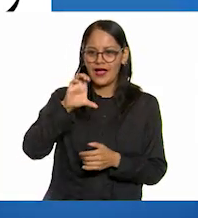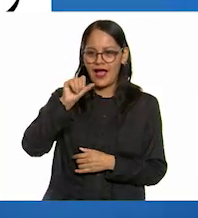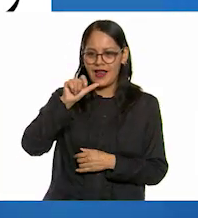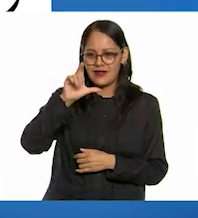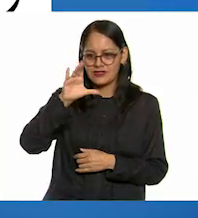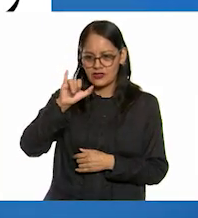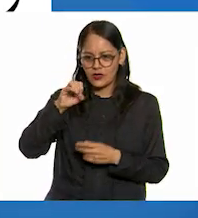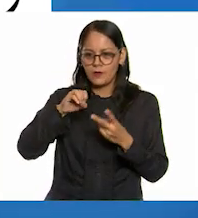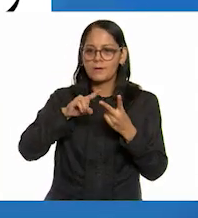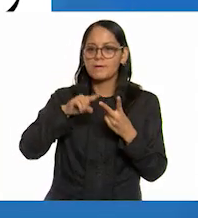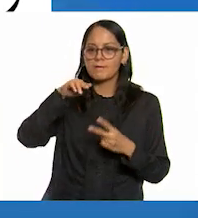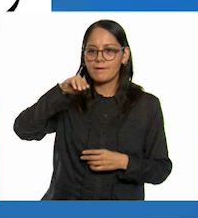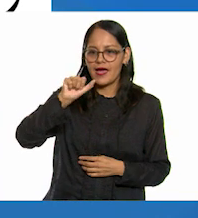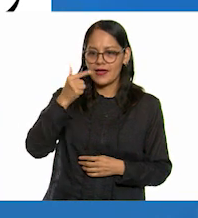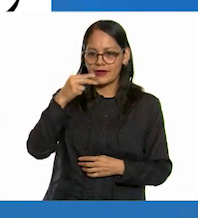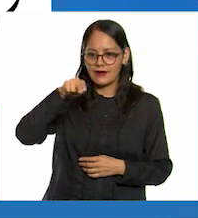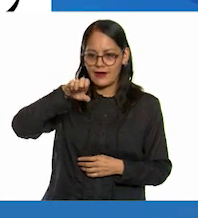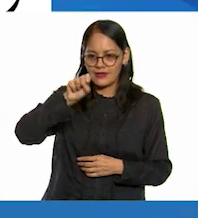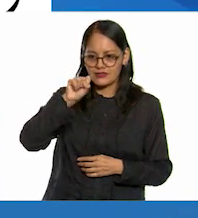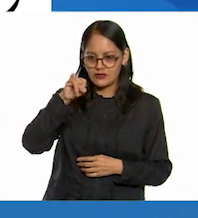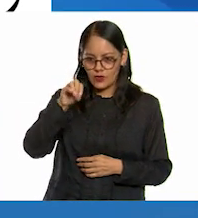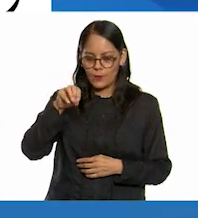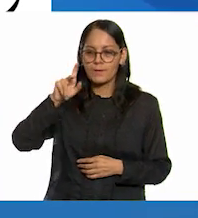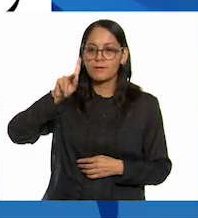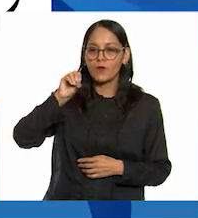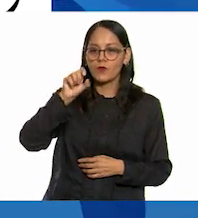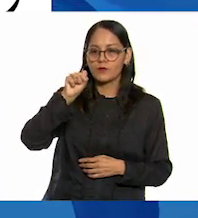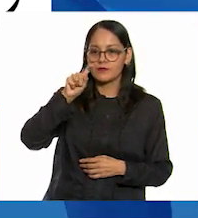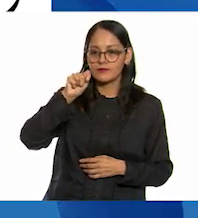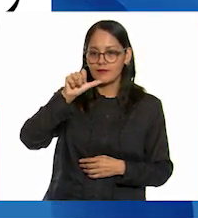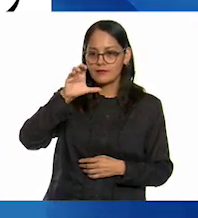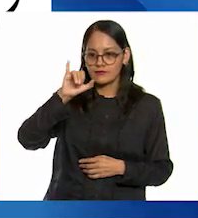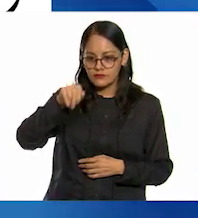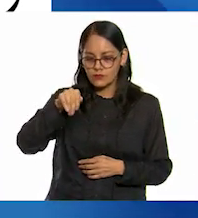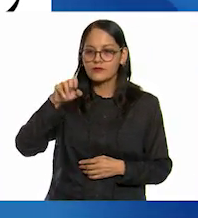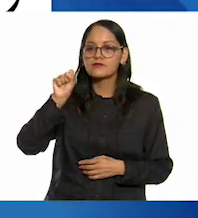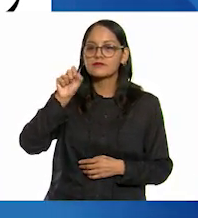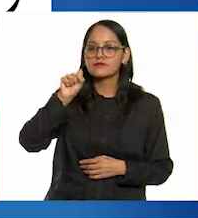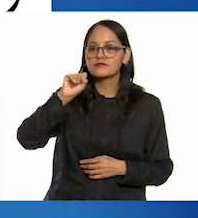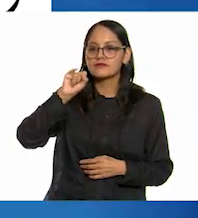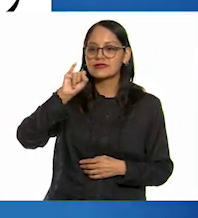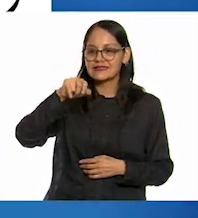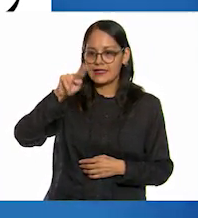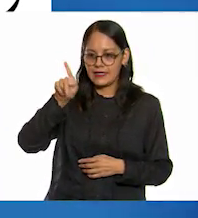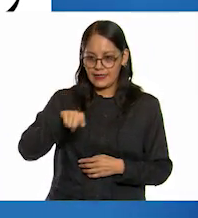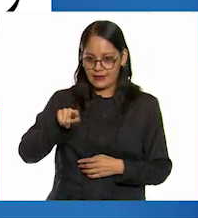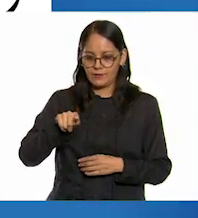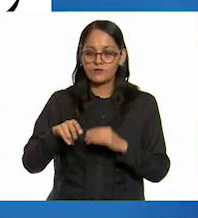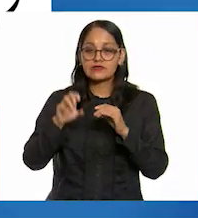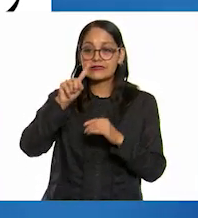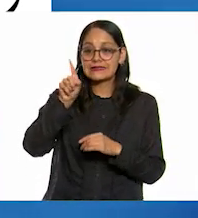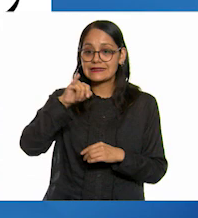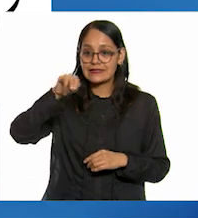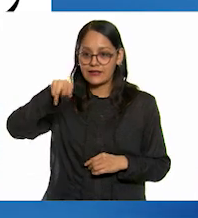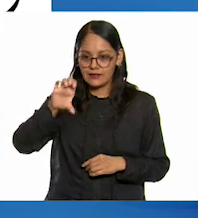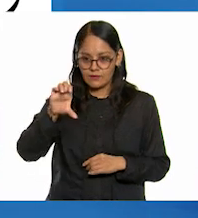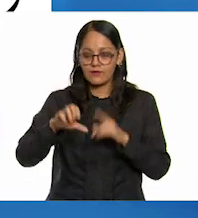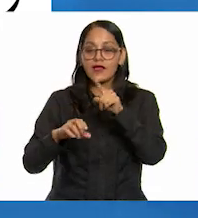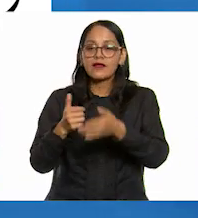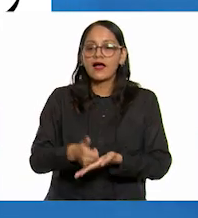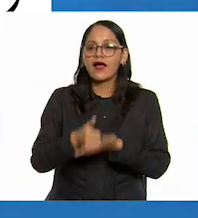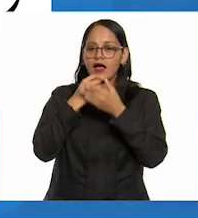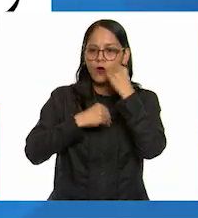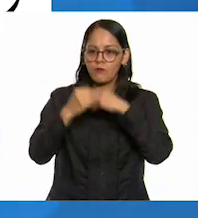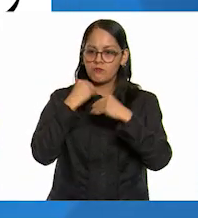magnesio, potasio y zinc, que ayudan a brindar mayor energía al cuerpo, mejoran el sistema digestivo y su